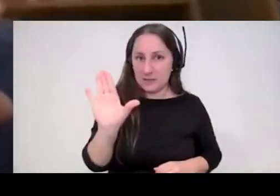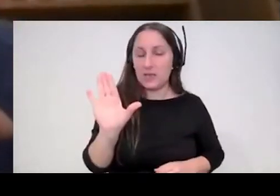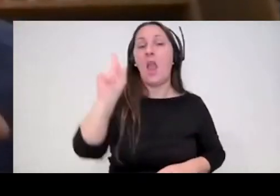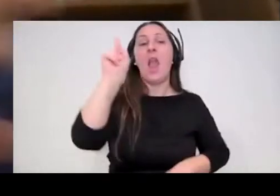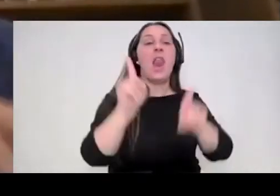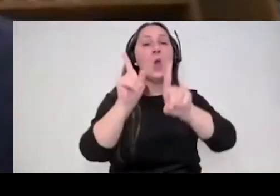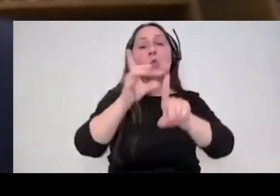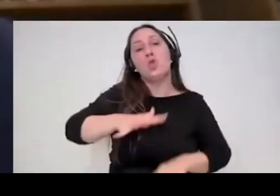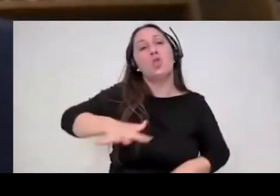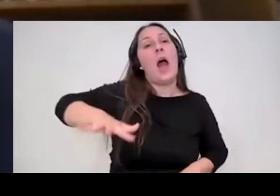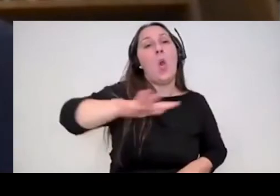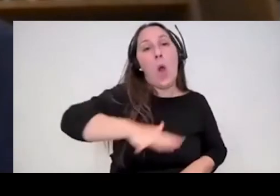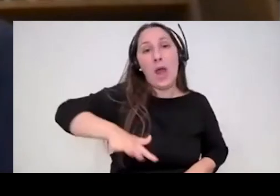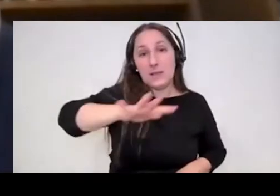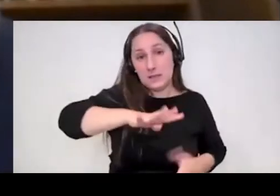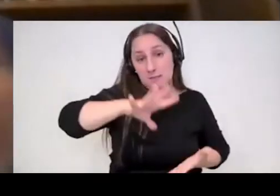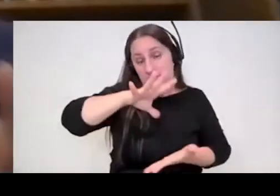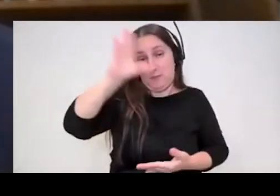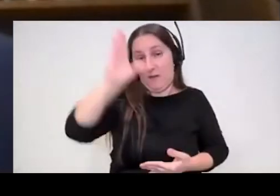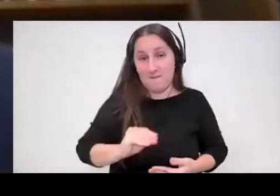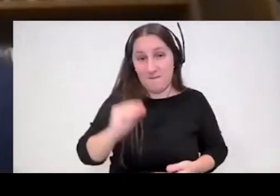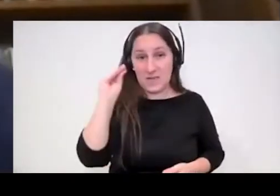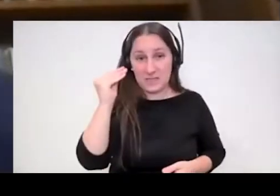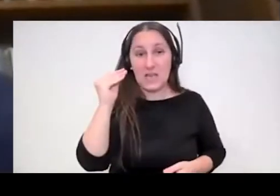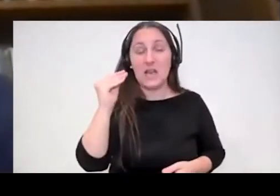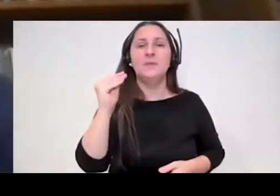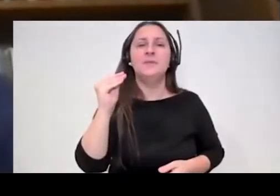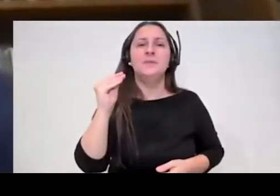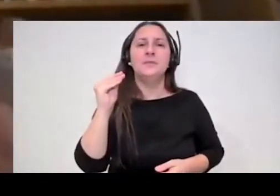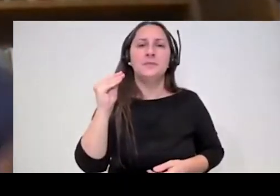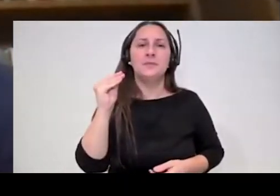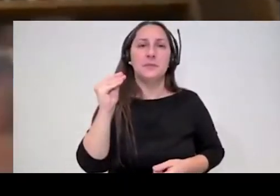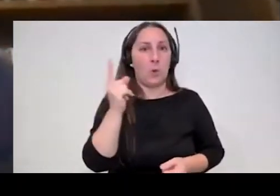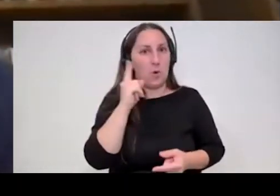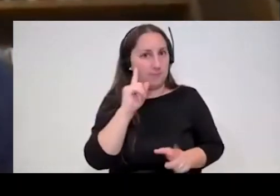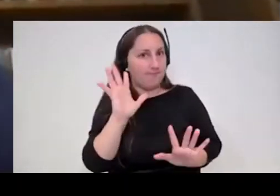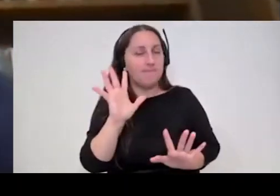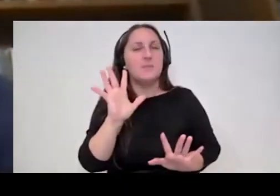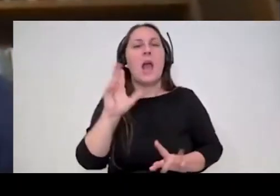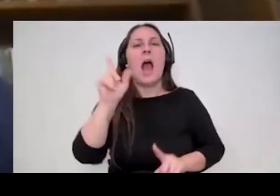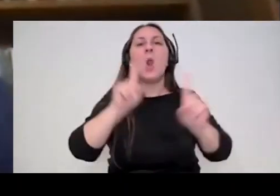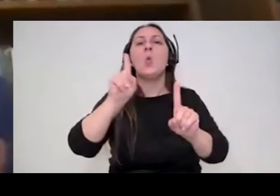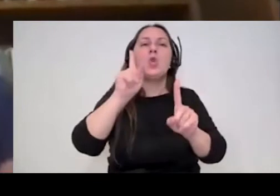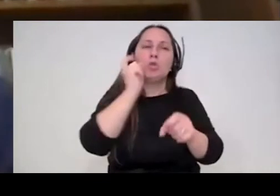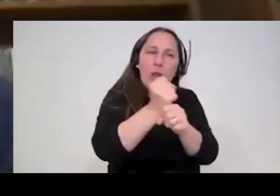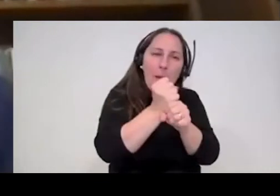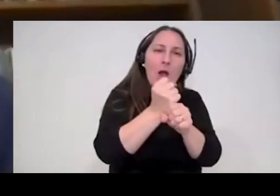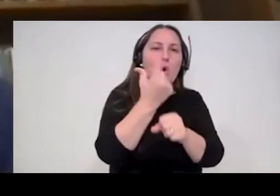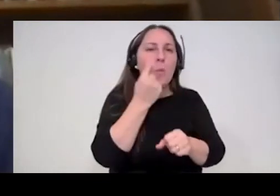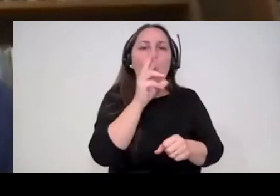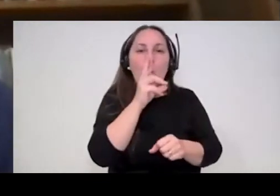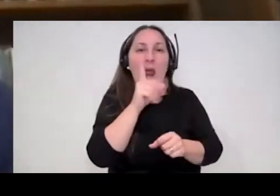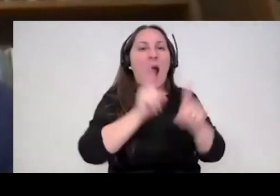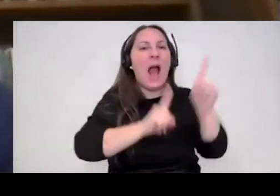ámbito territorial, que es muy riguroso, y para determinados trabajadores o trabajadoras solo puede